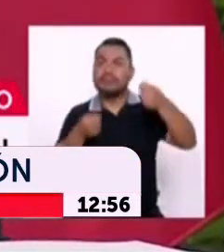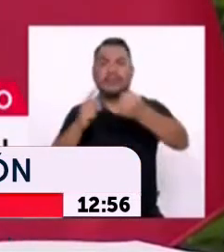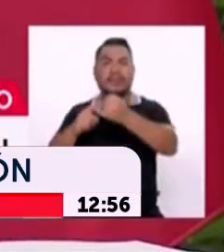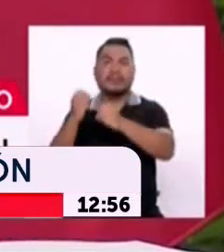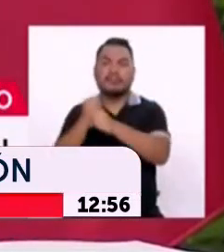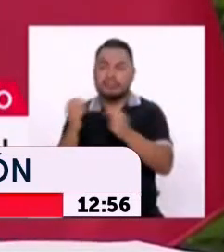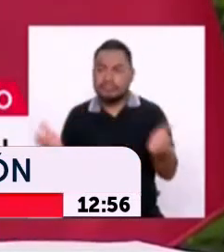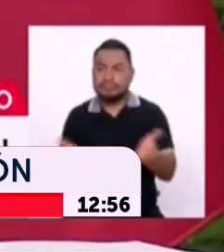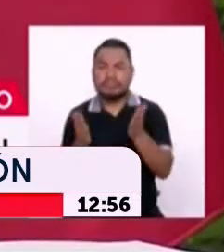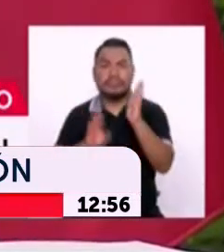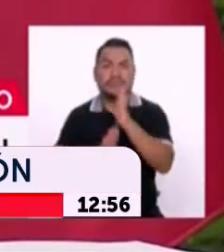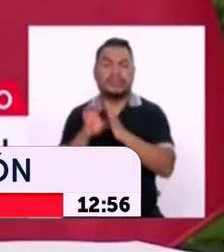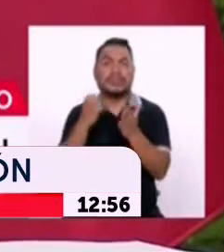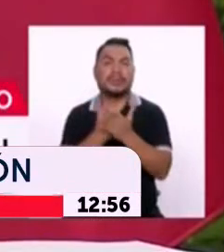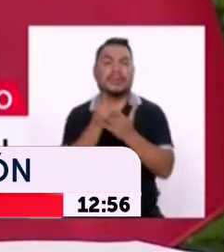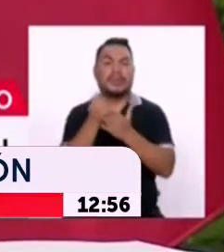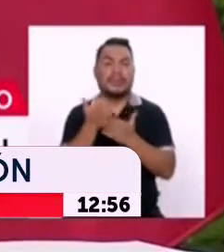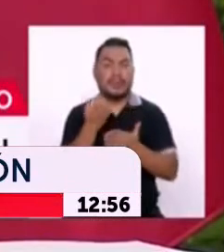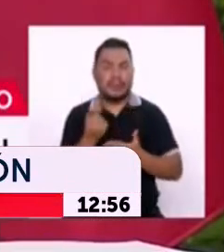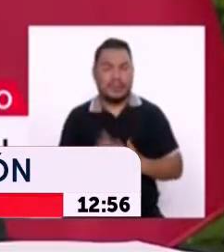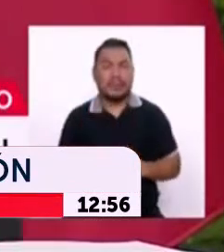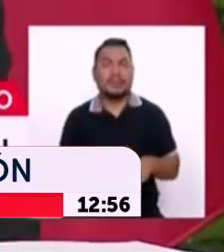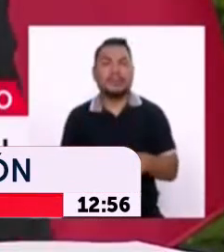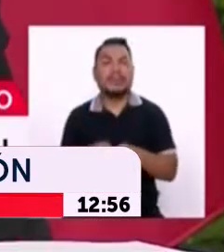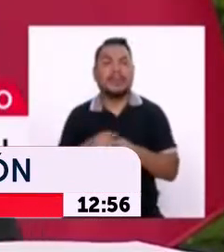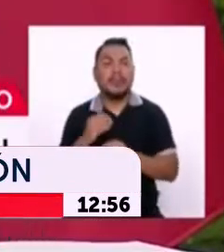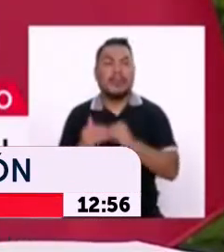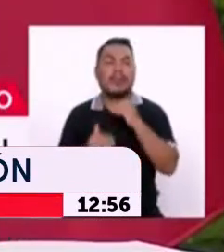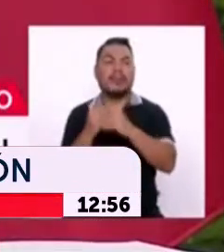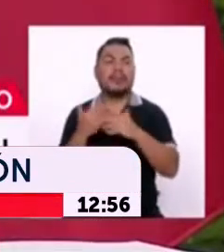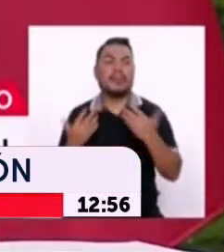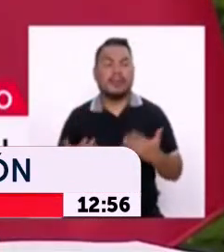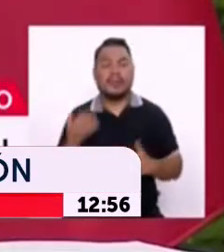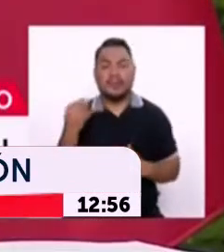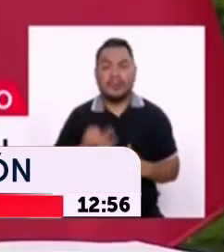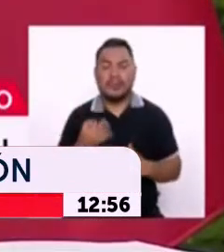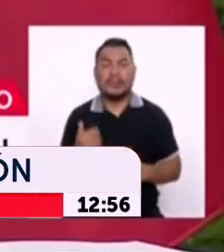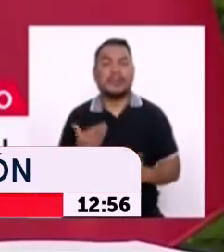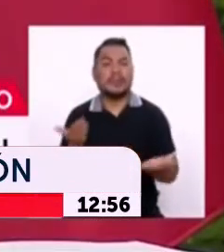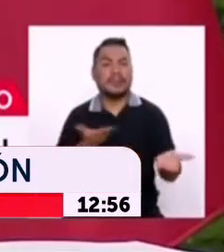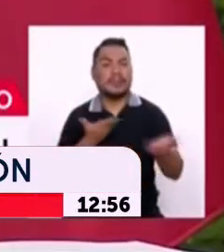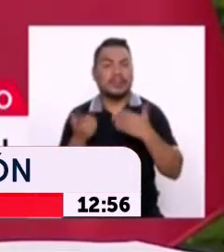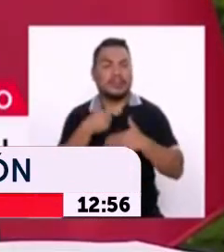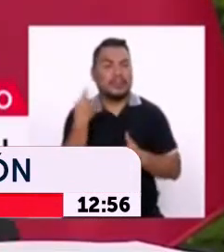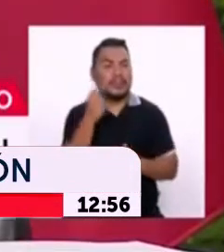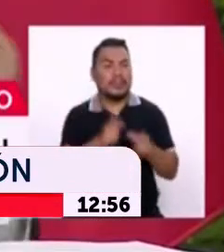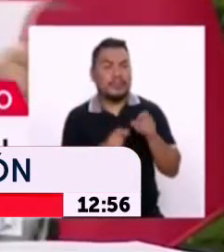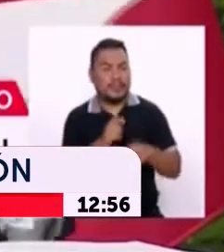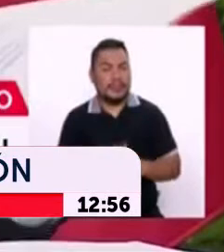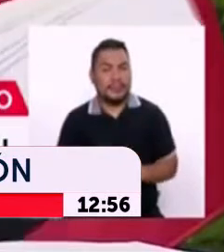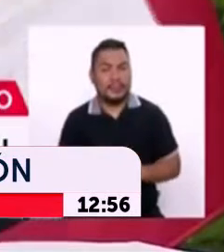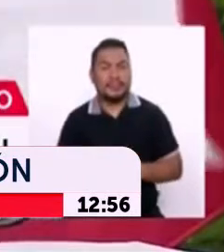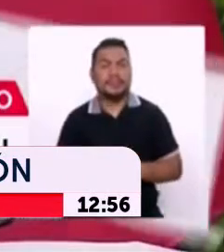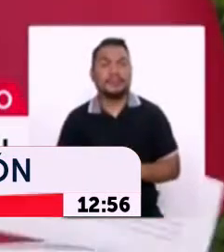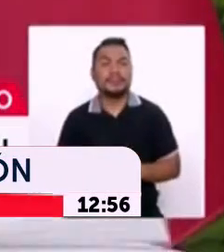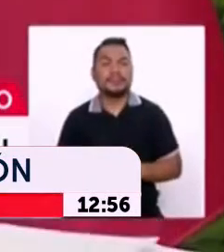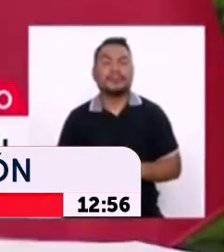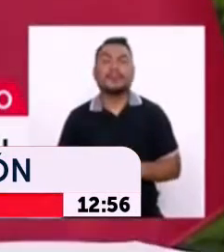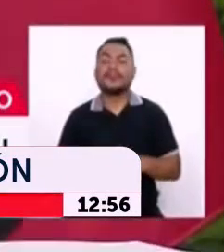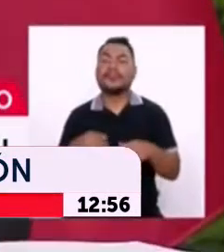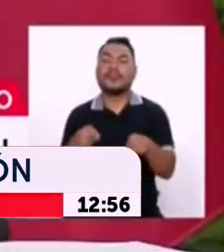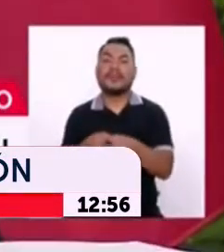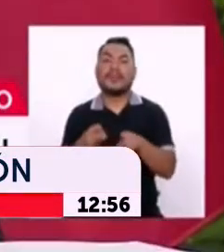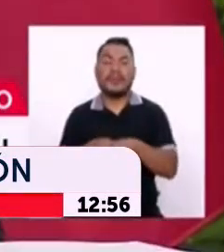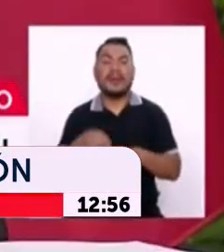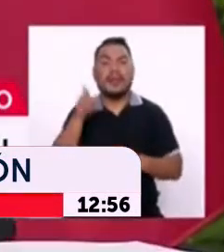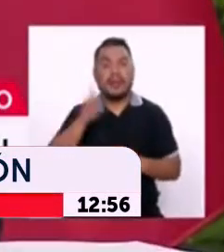sino que también fomenta la reactivación económica y el incremento y calidad de los servicios para la ciudadanía.